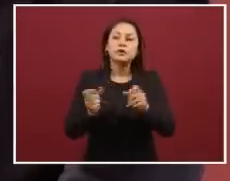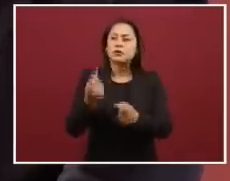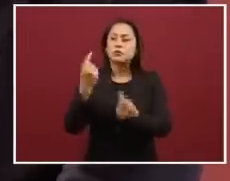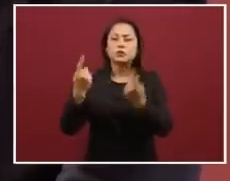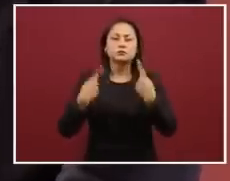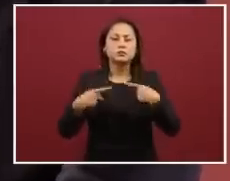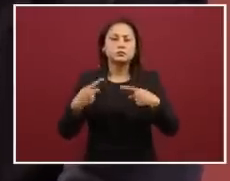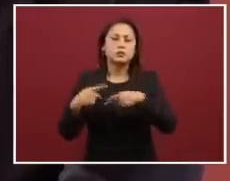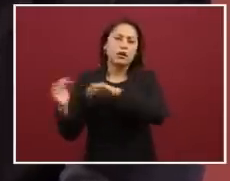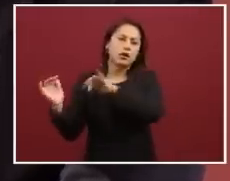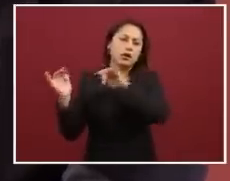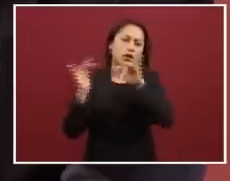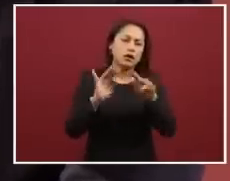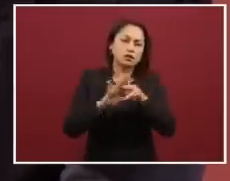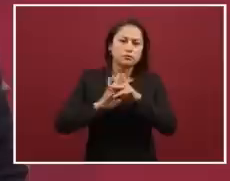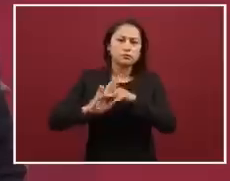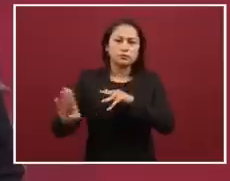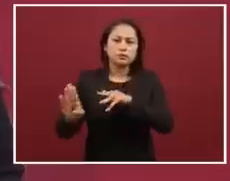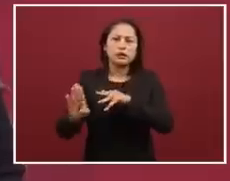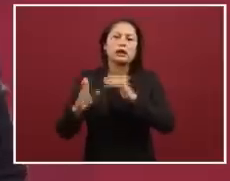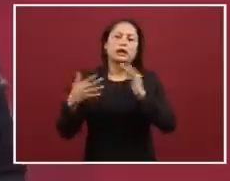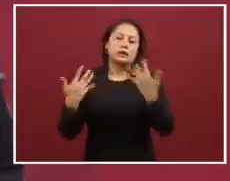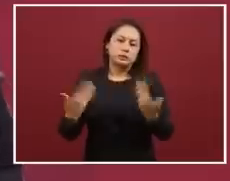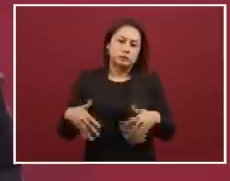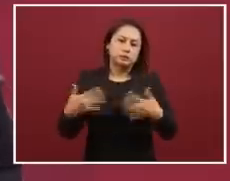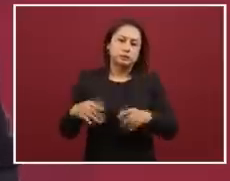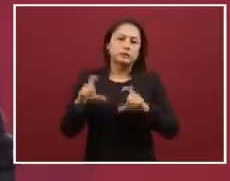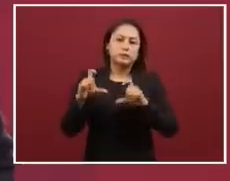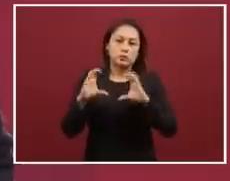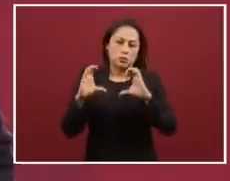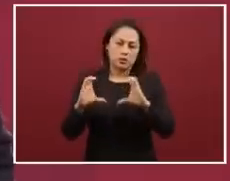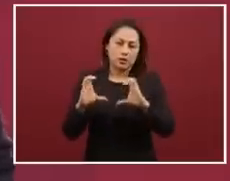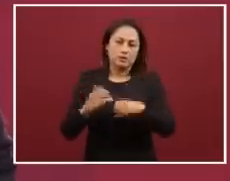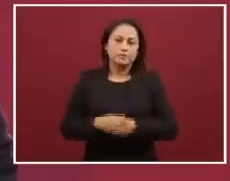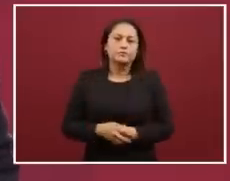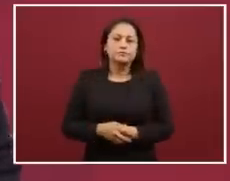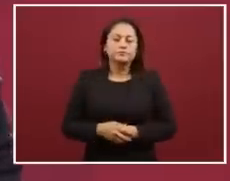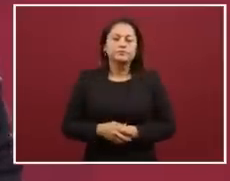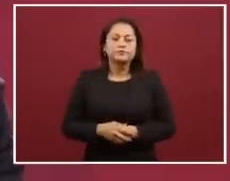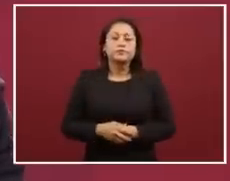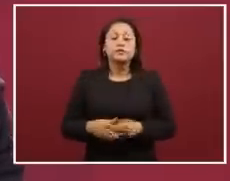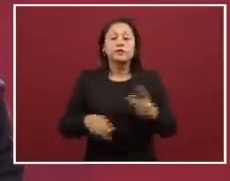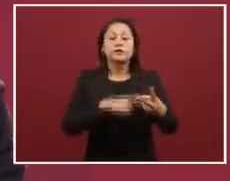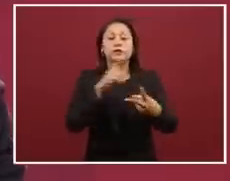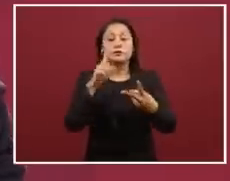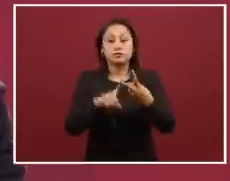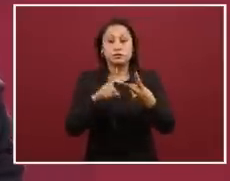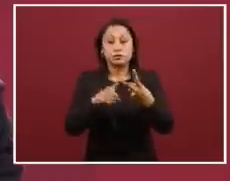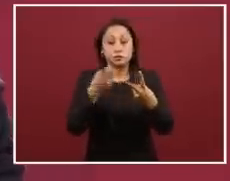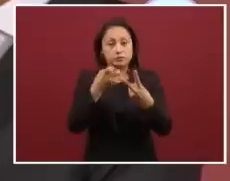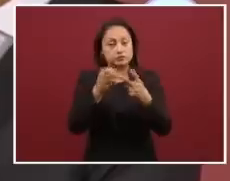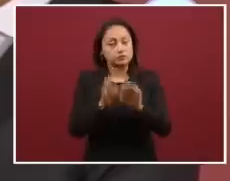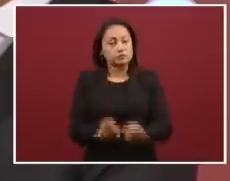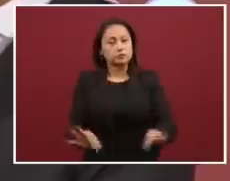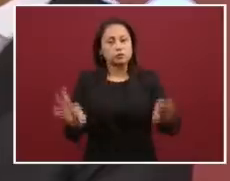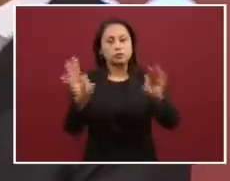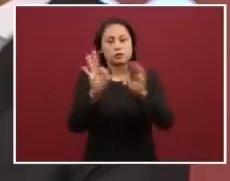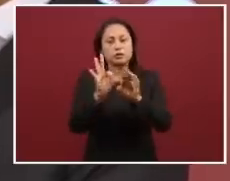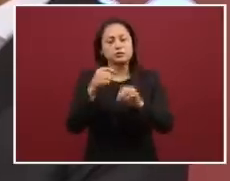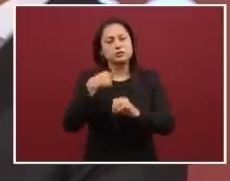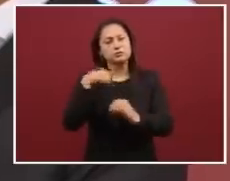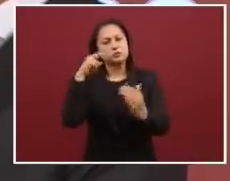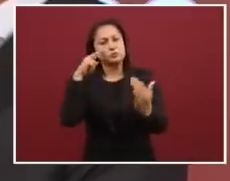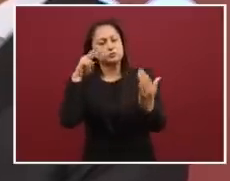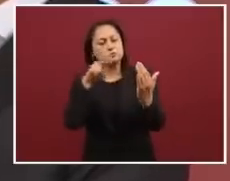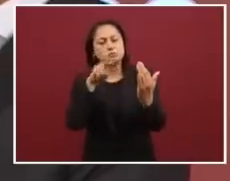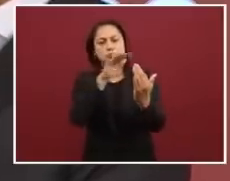el territorio nacional. Pero segundo, y ahí lo recalco, me parece que este es un proyecto que es